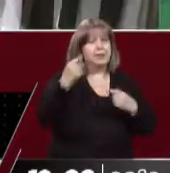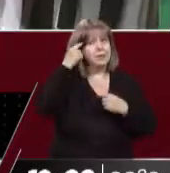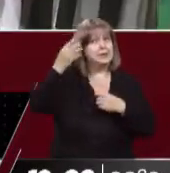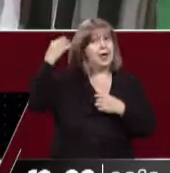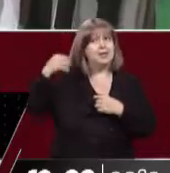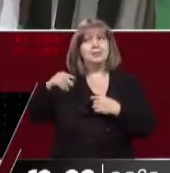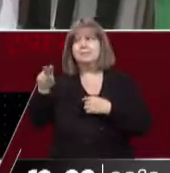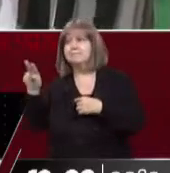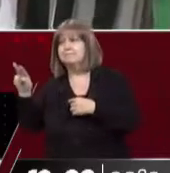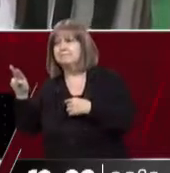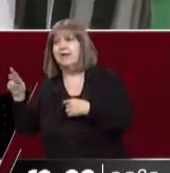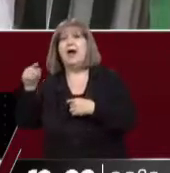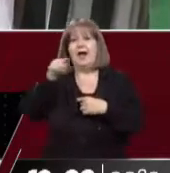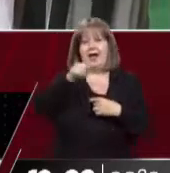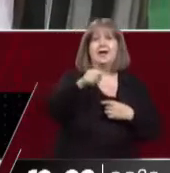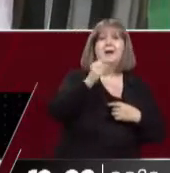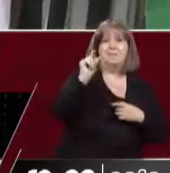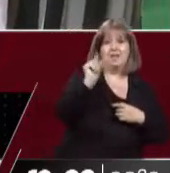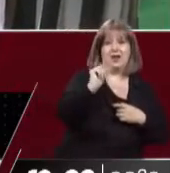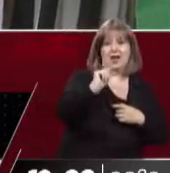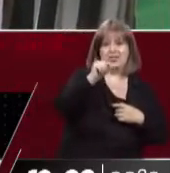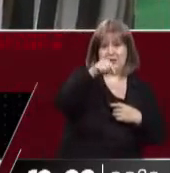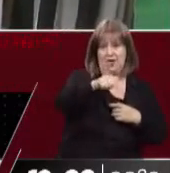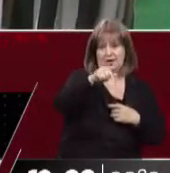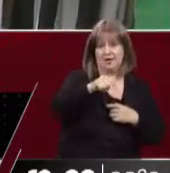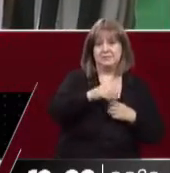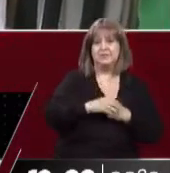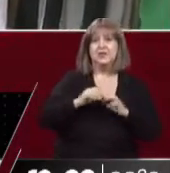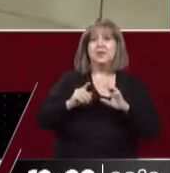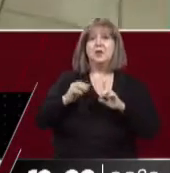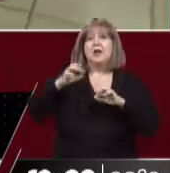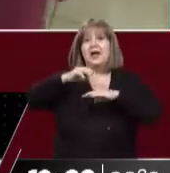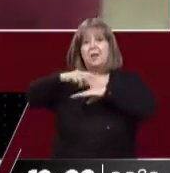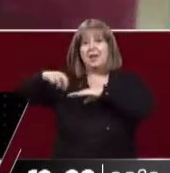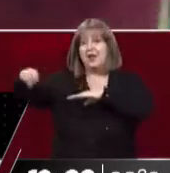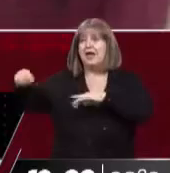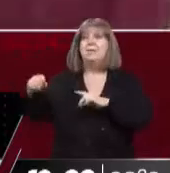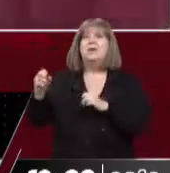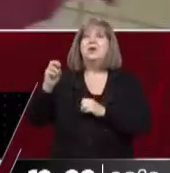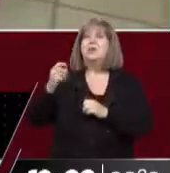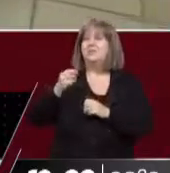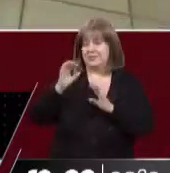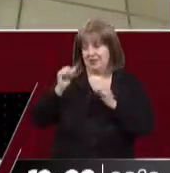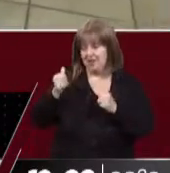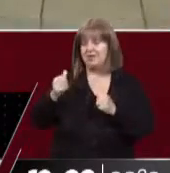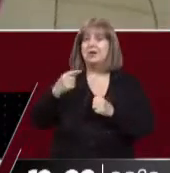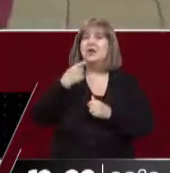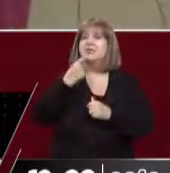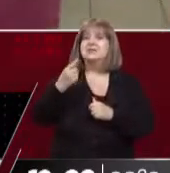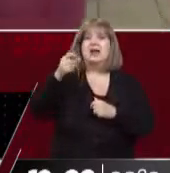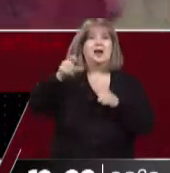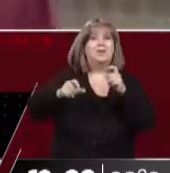se va y después vuelve. Y dice, no, lo compro acá porque está más barato. Es un lugar más barato que otros, pero digo, en general, cuando ve los precios comparados al año pasado.